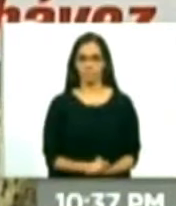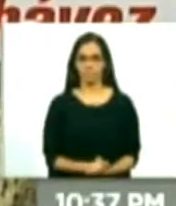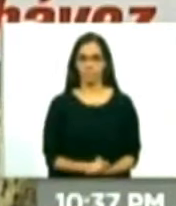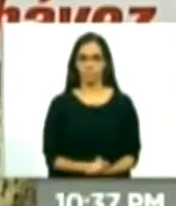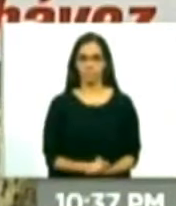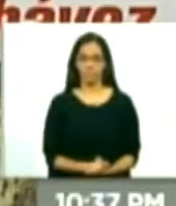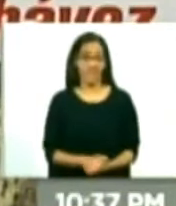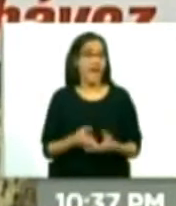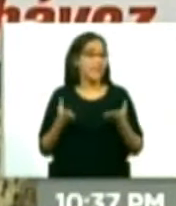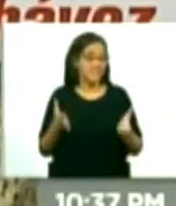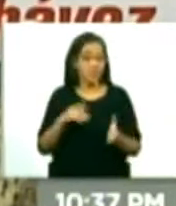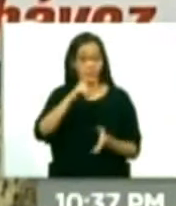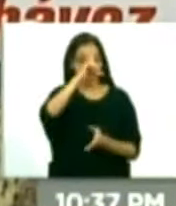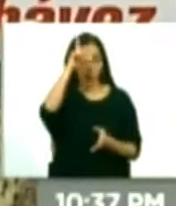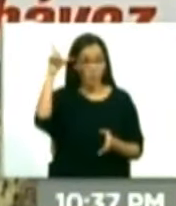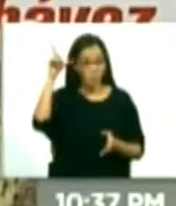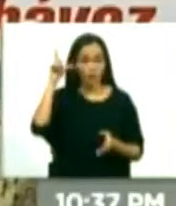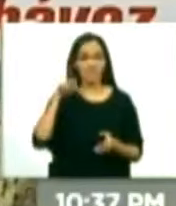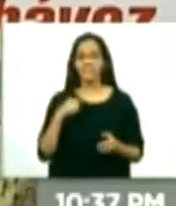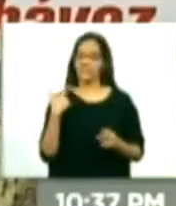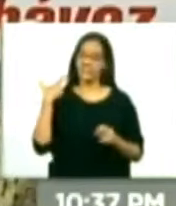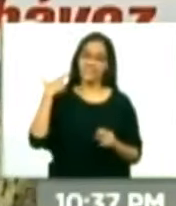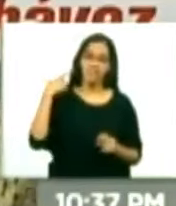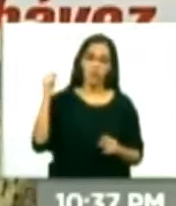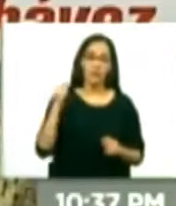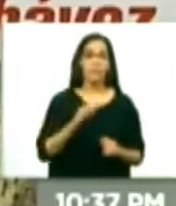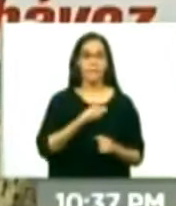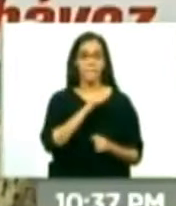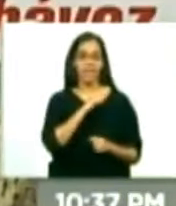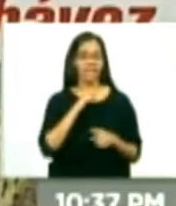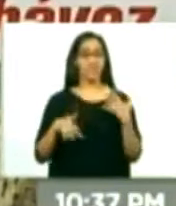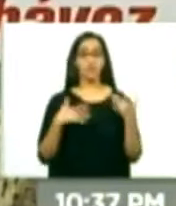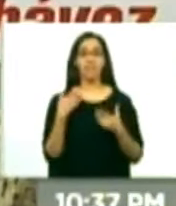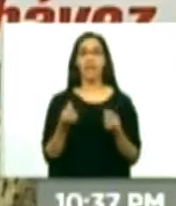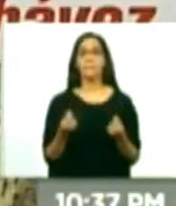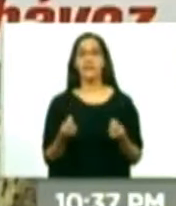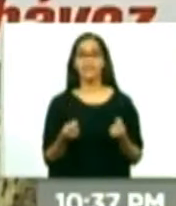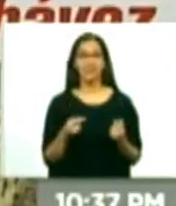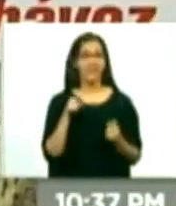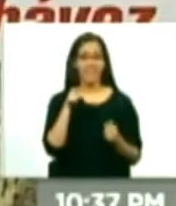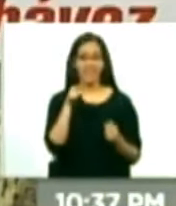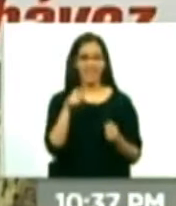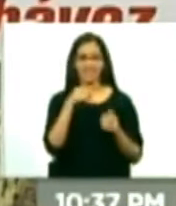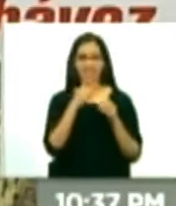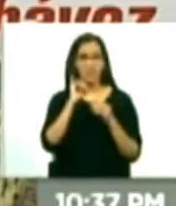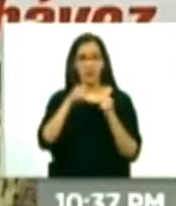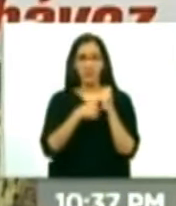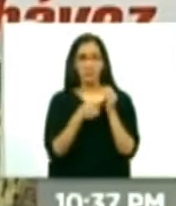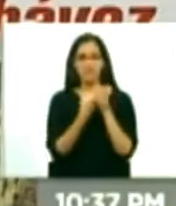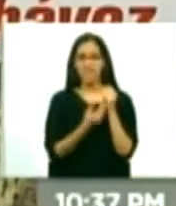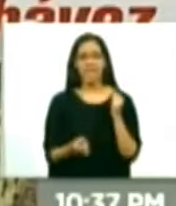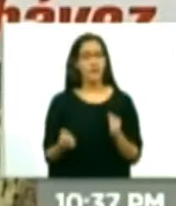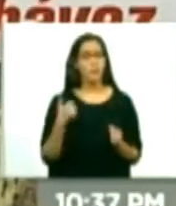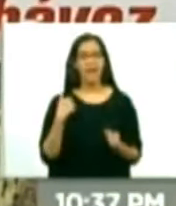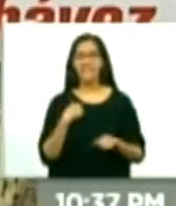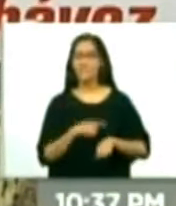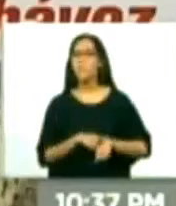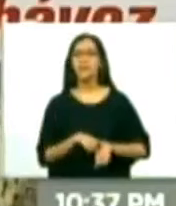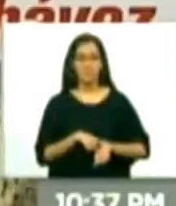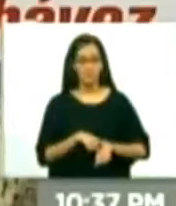Así como hizo Leopoldo López, que se fue para España a disfrutar la plata, este se va en cualquier momento. En cualquier momento